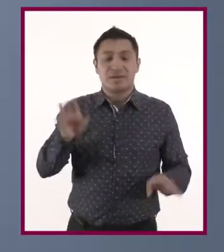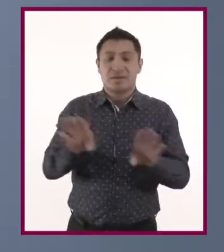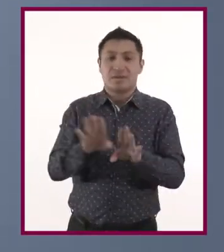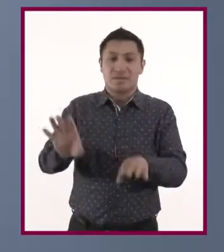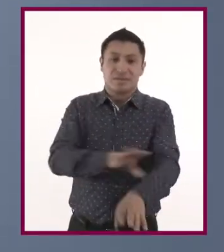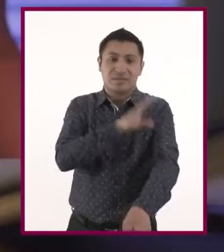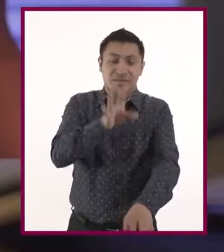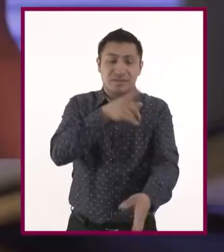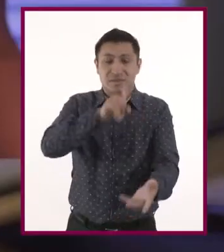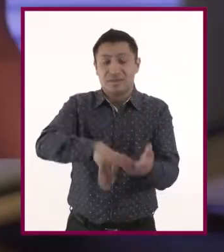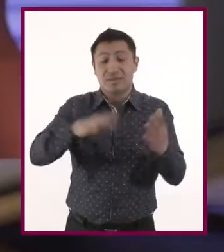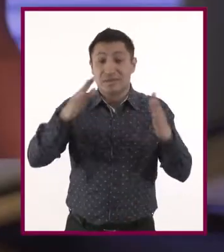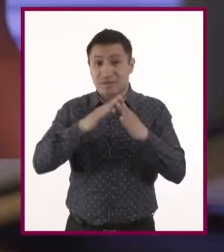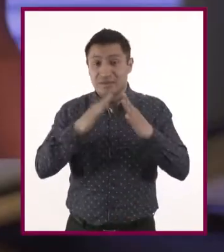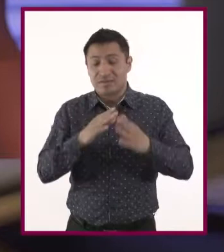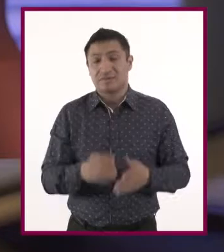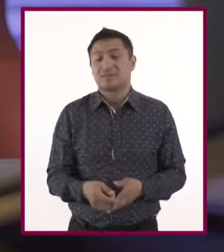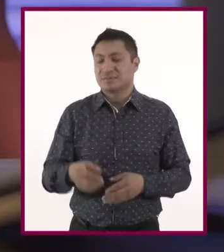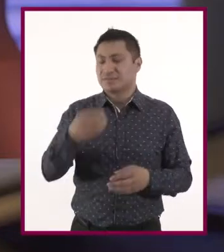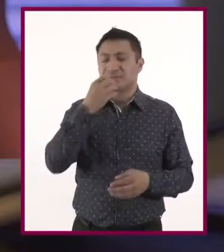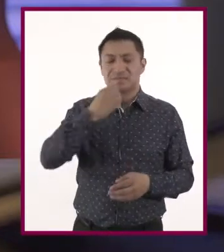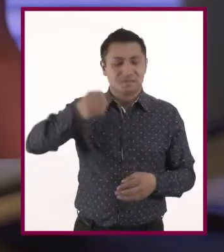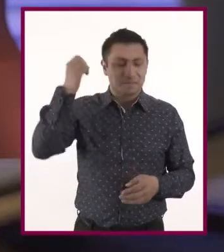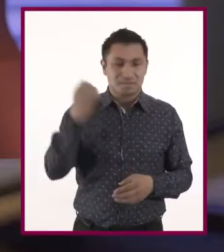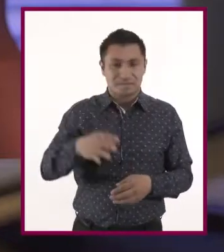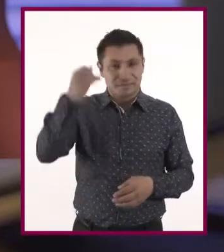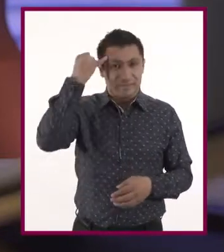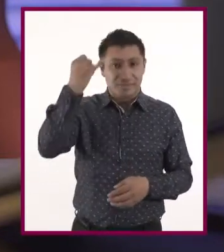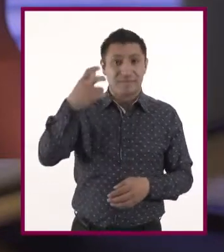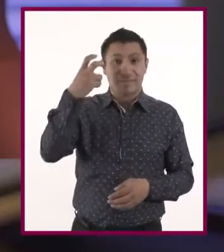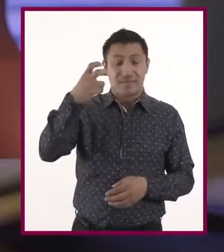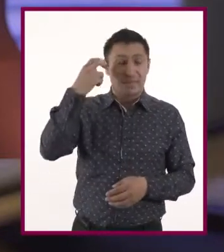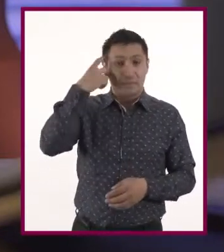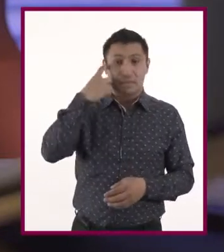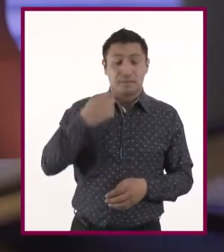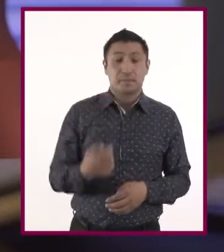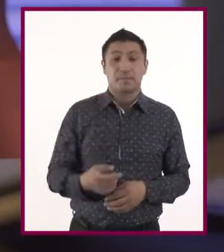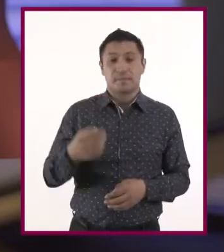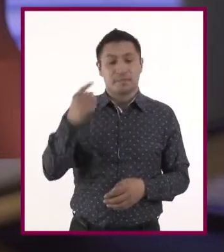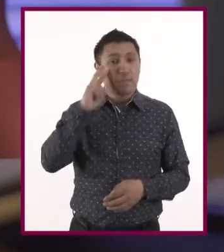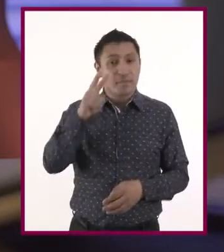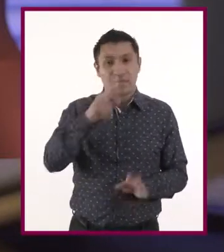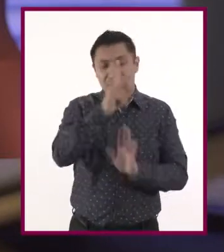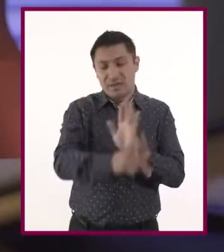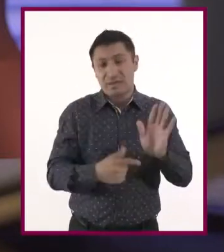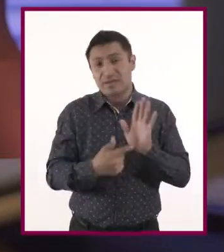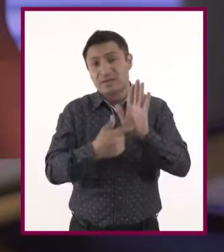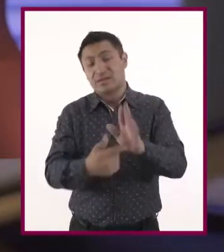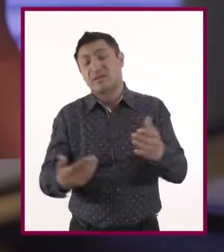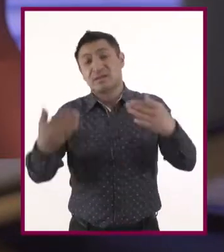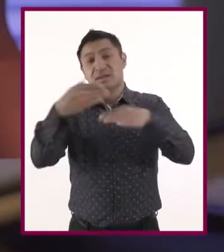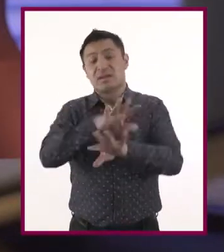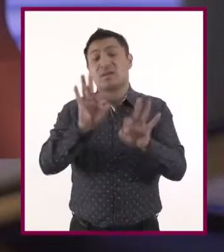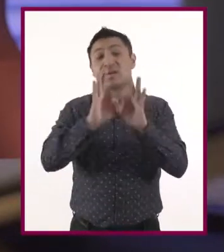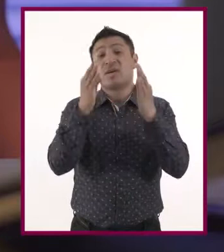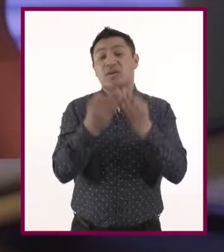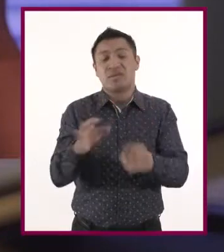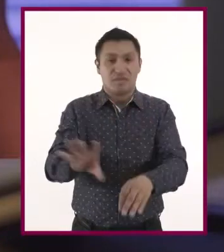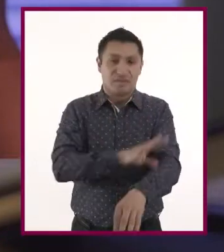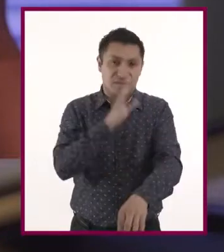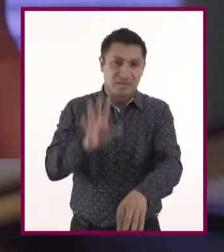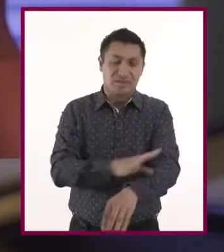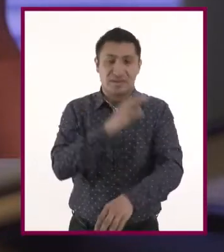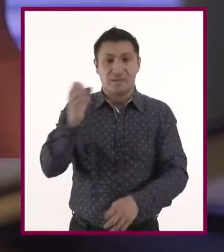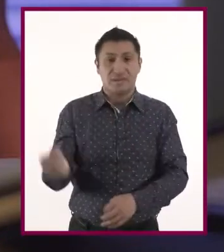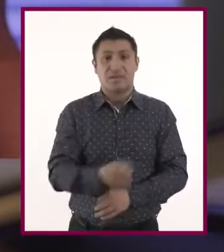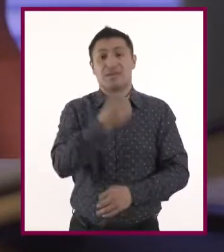nuestras casas. ¡Qué maravillosa idea usar el sol para eso! Les invito a que me acompañen a ver la siguiente cápsula sobre estas formas de energía renovables y